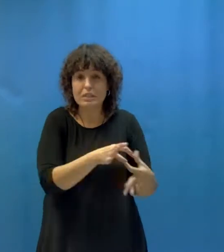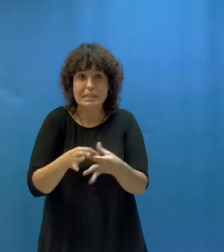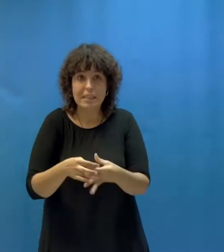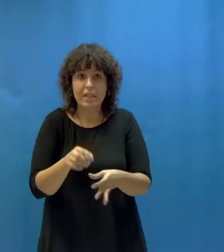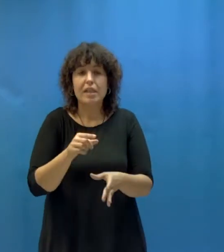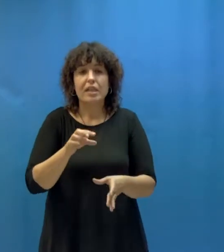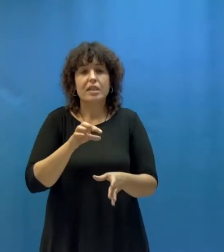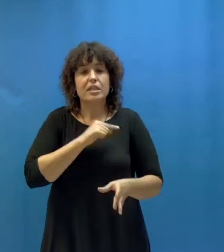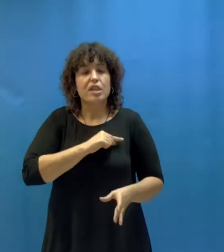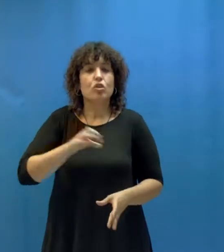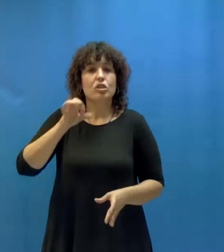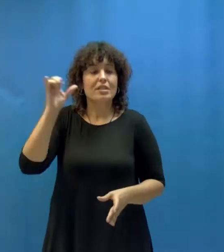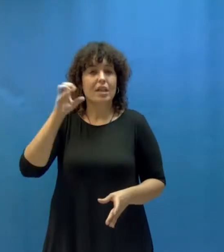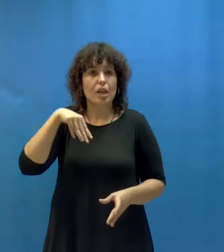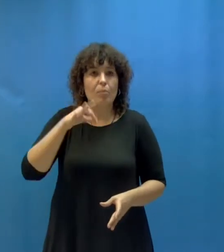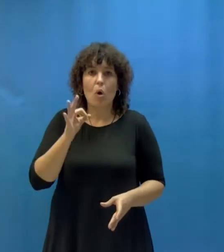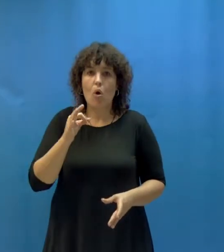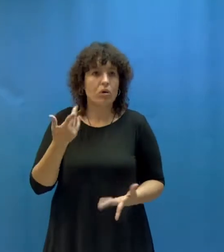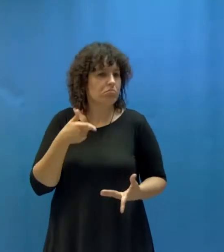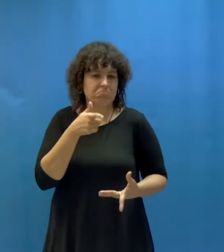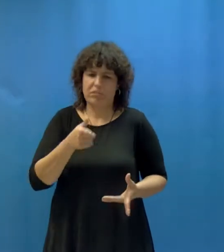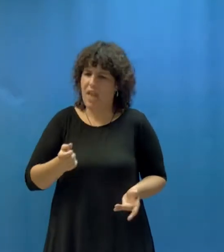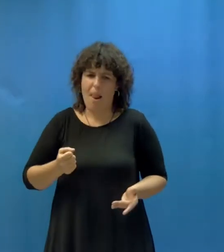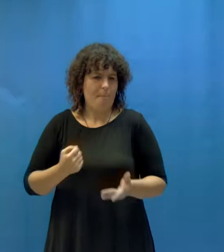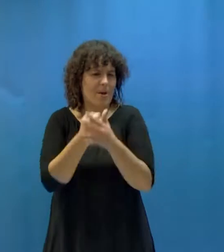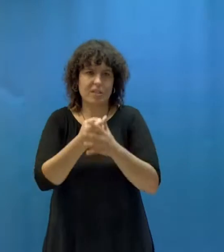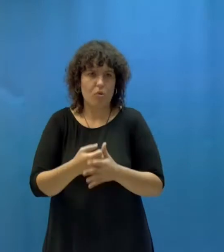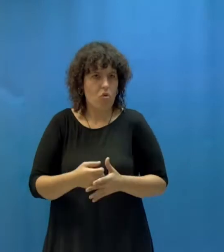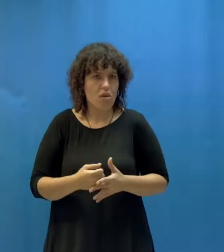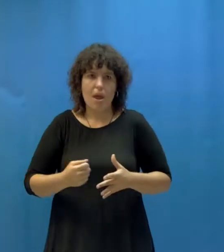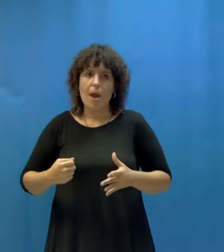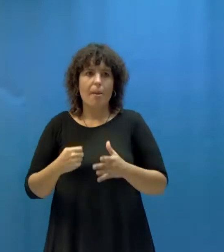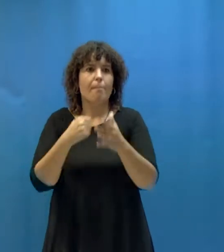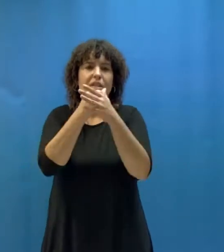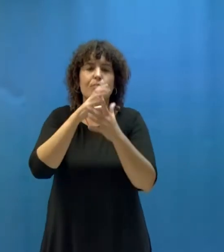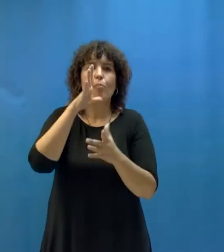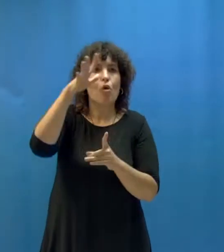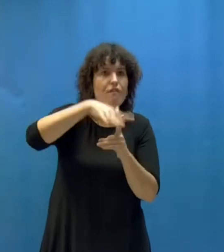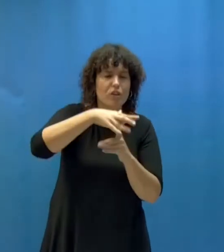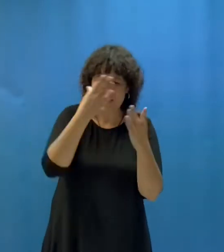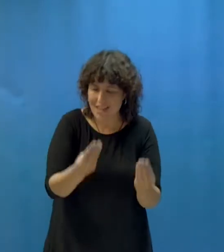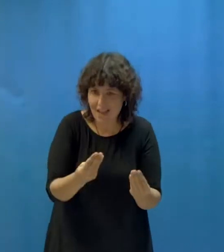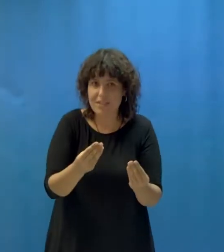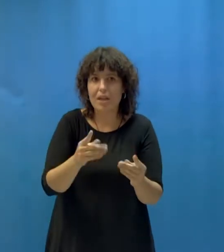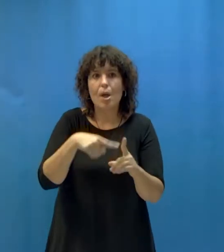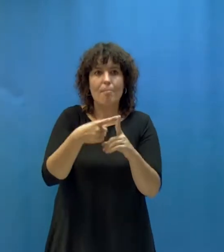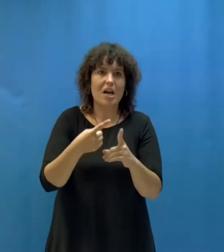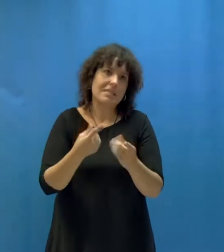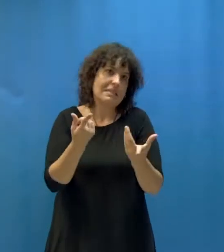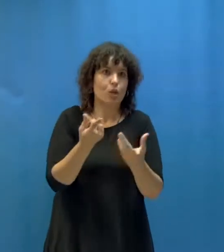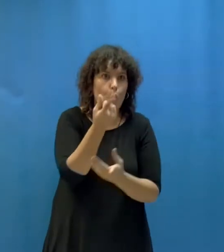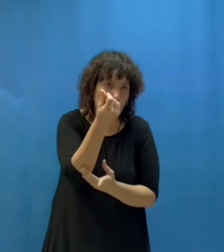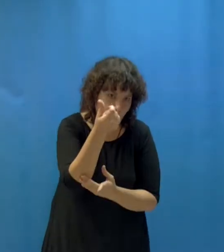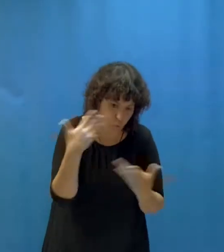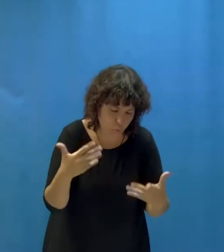sí. El récord no solo por el número de facturas, sino también por el volumen de sus cuantías. Lo que pasa por la mesa del despacho del